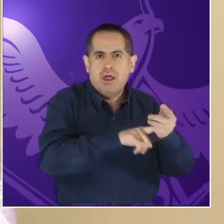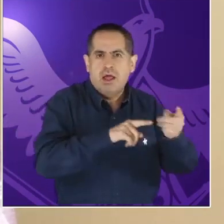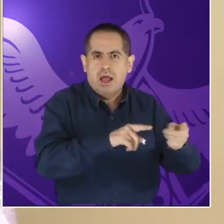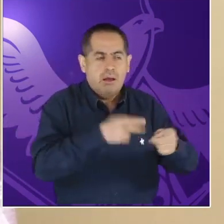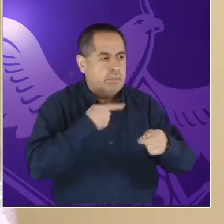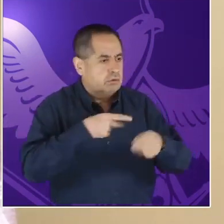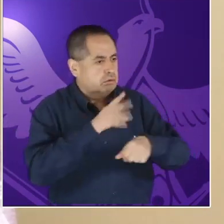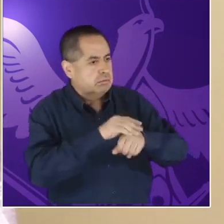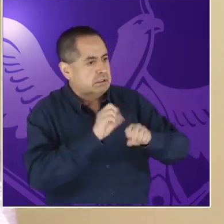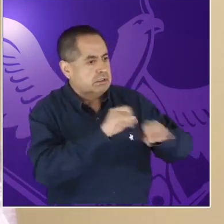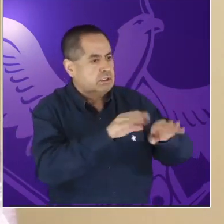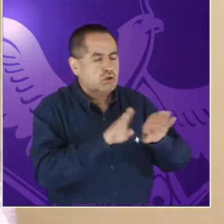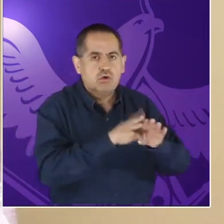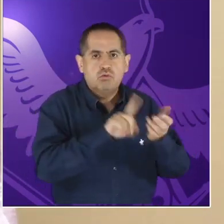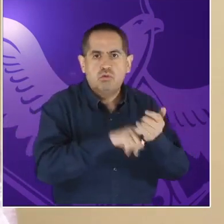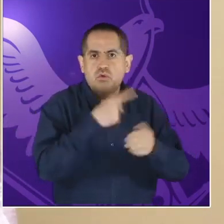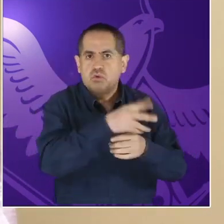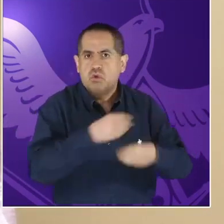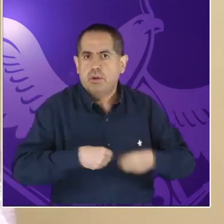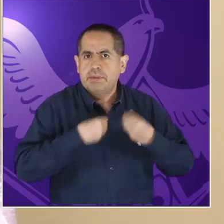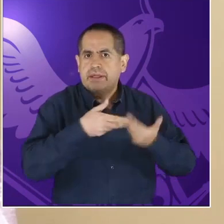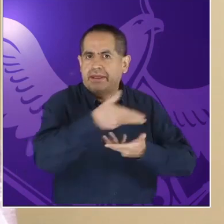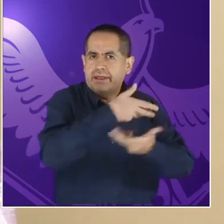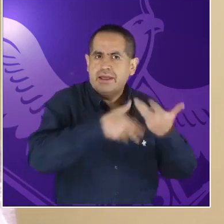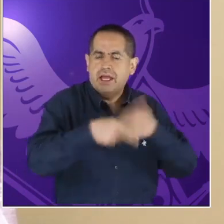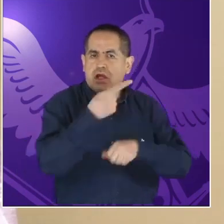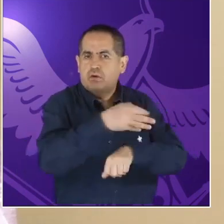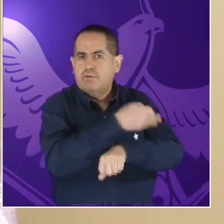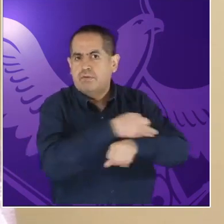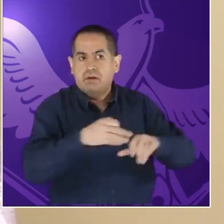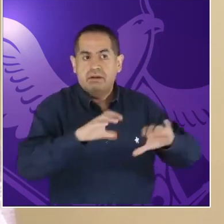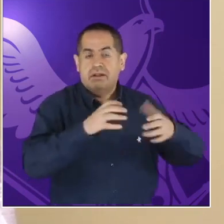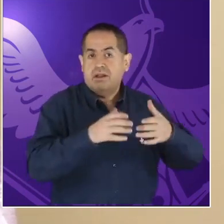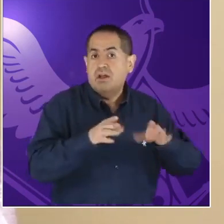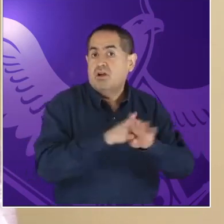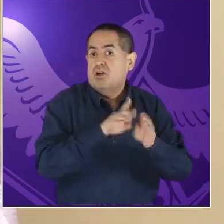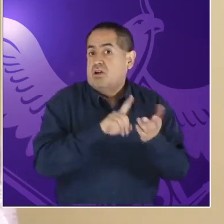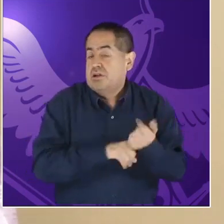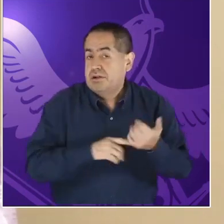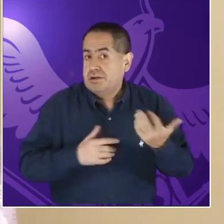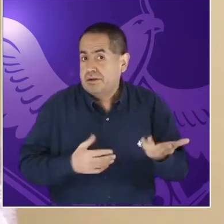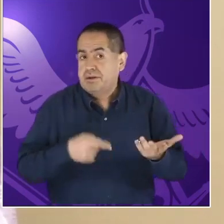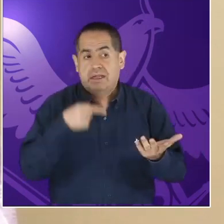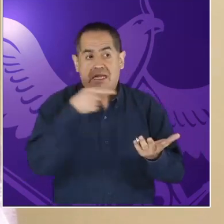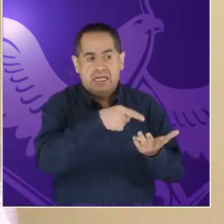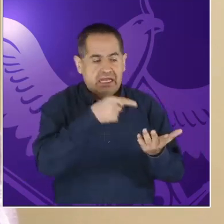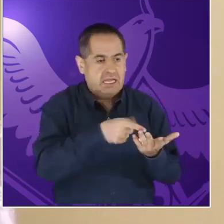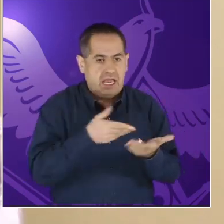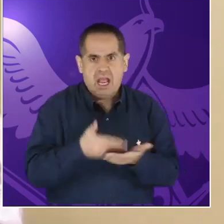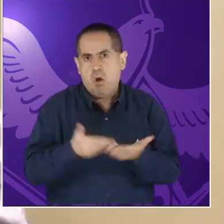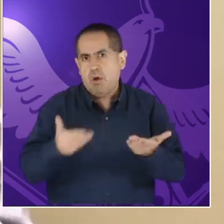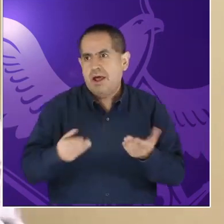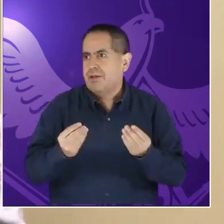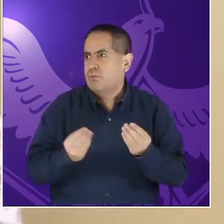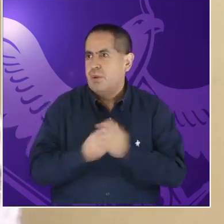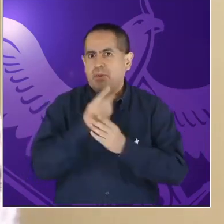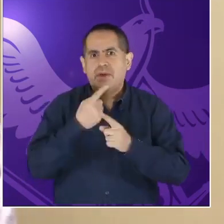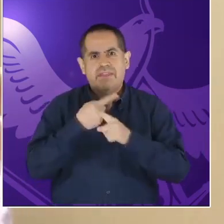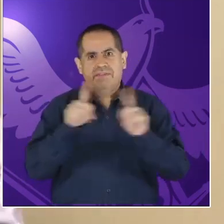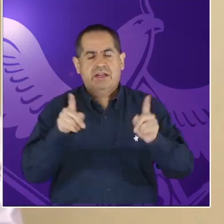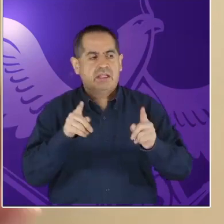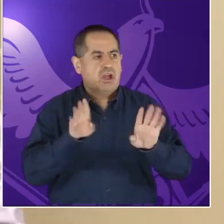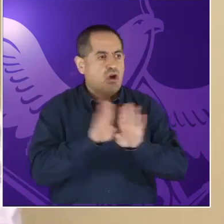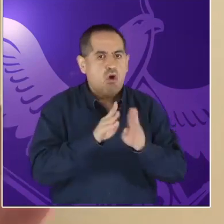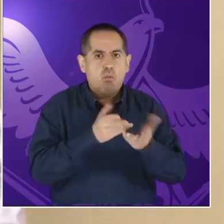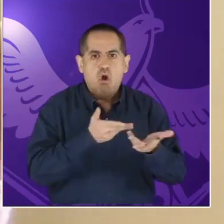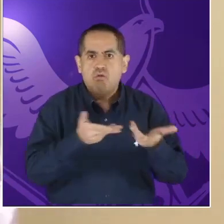atendiendo las diferentes dinámicas y las diferentes formas en que una familia puede estar ahora,